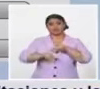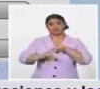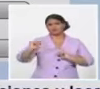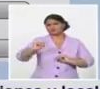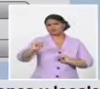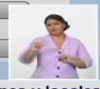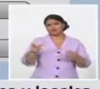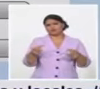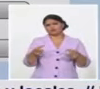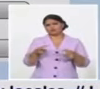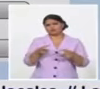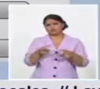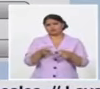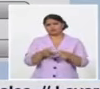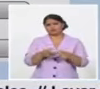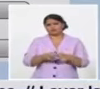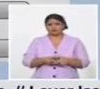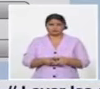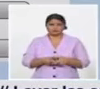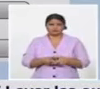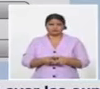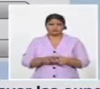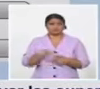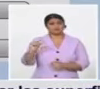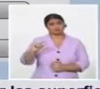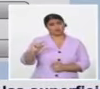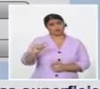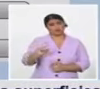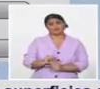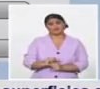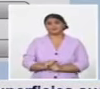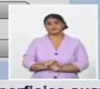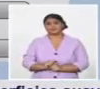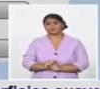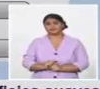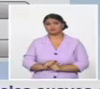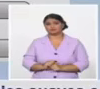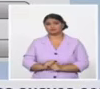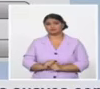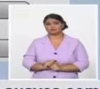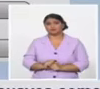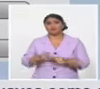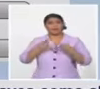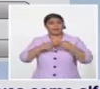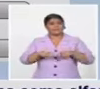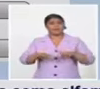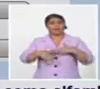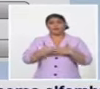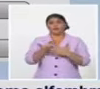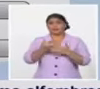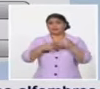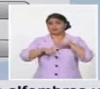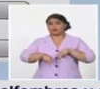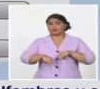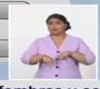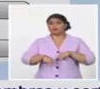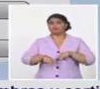cifra elevada, pero de todas formas una cifra muy elevada para nuestro país.